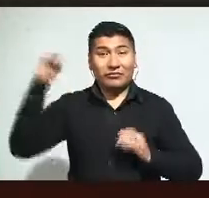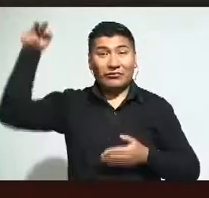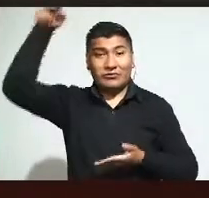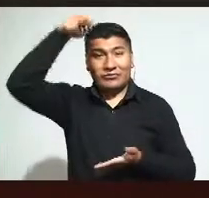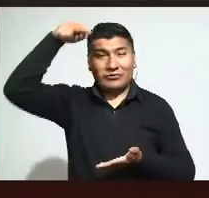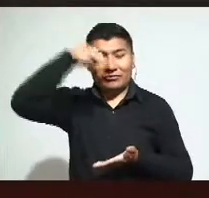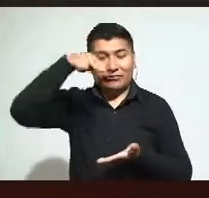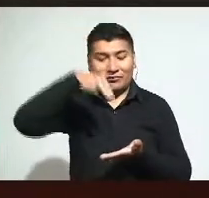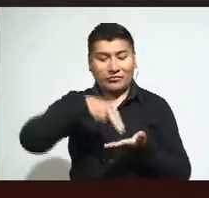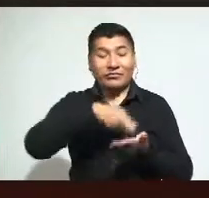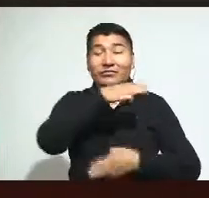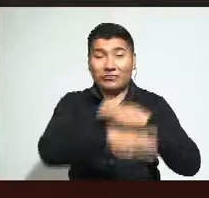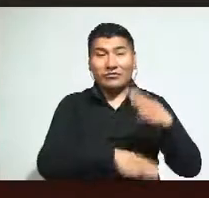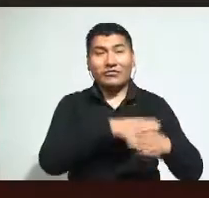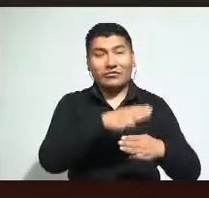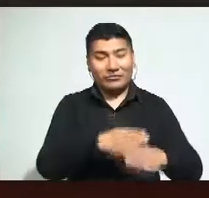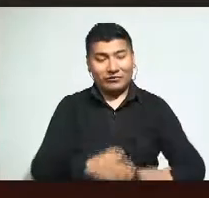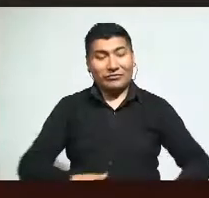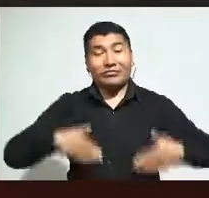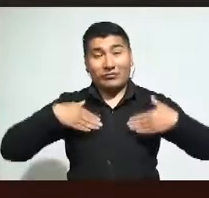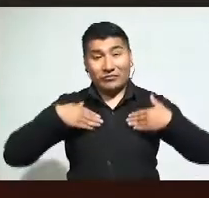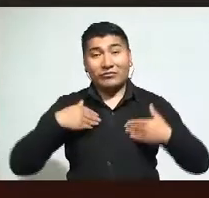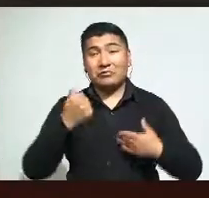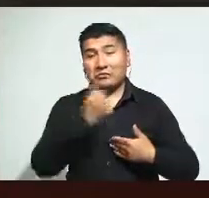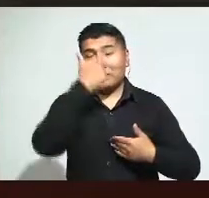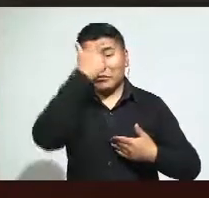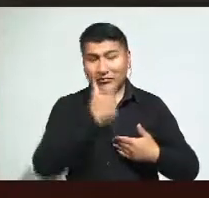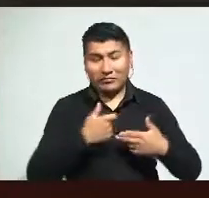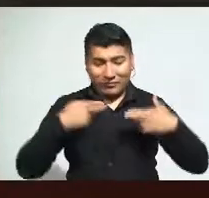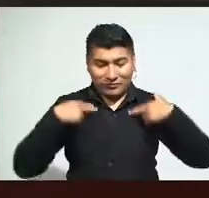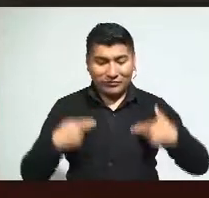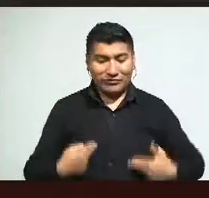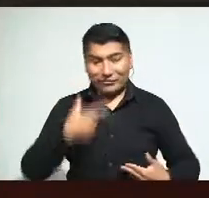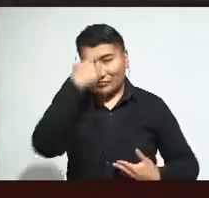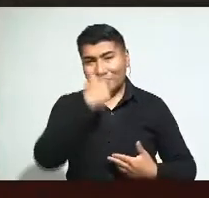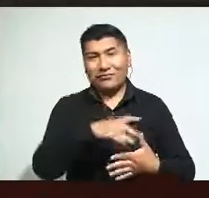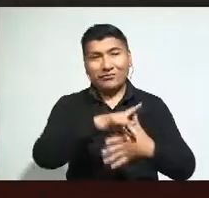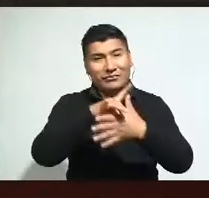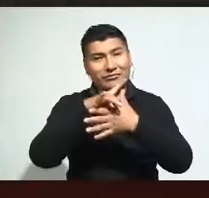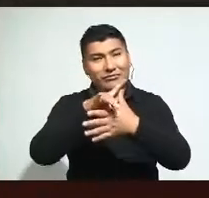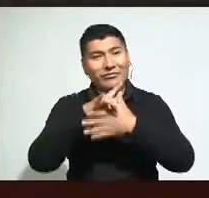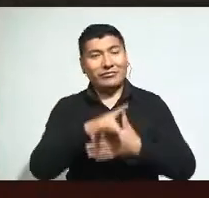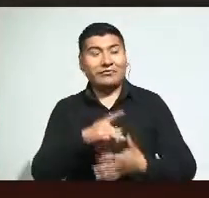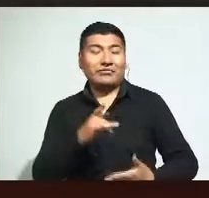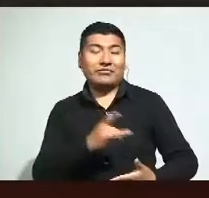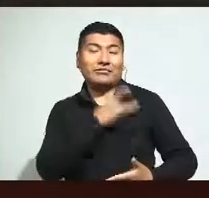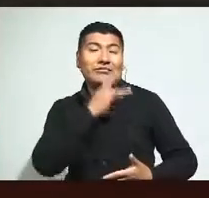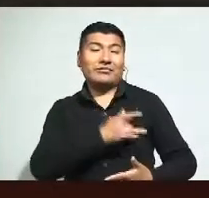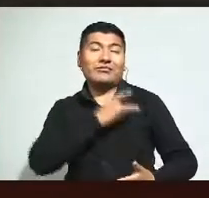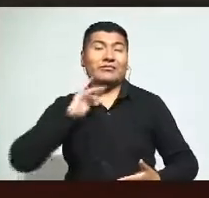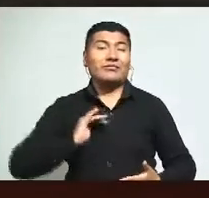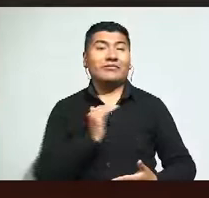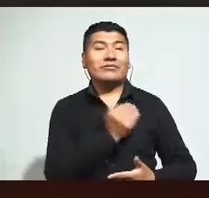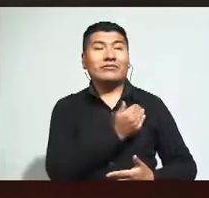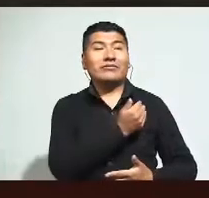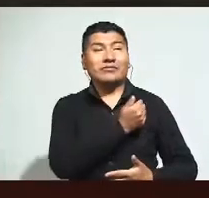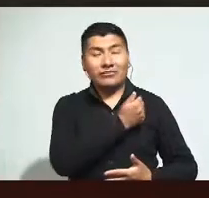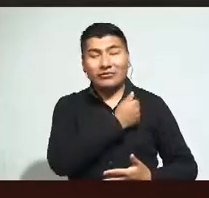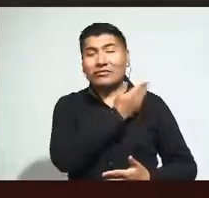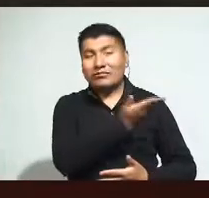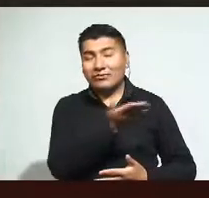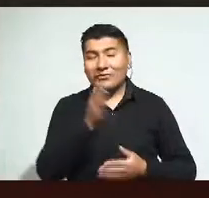nosotros vivió nuestra miseria humana experimentó nuestra condición